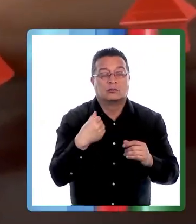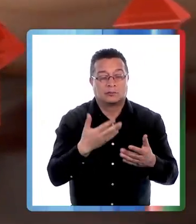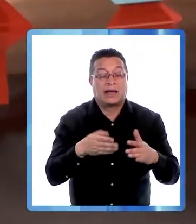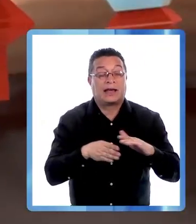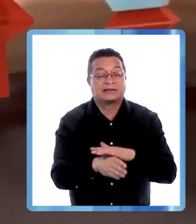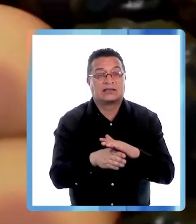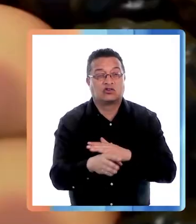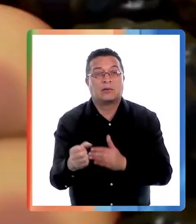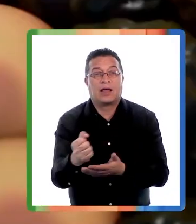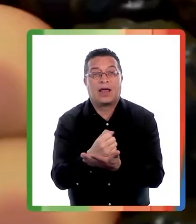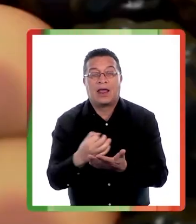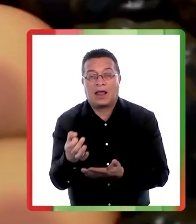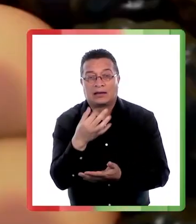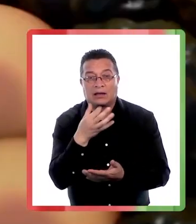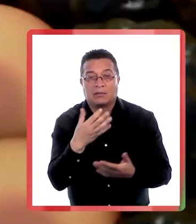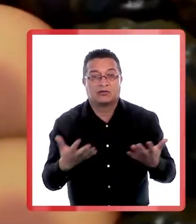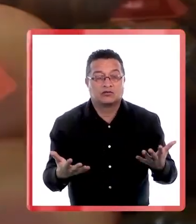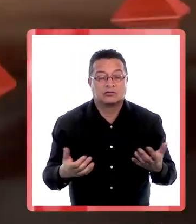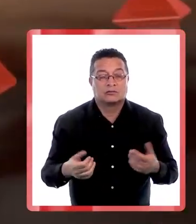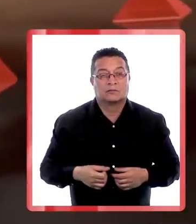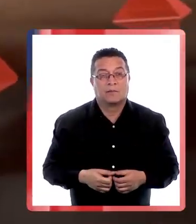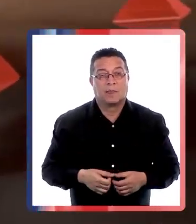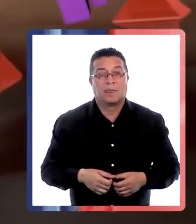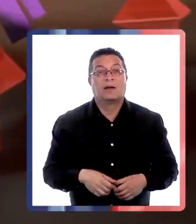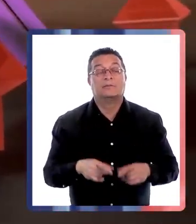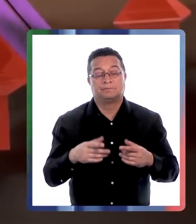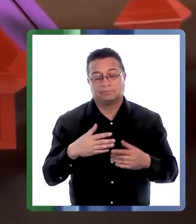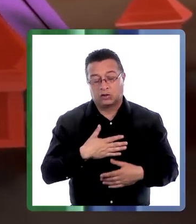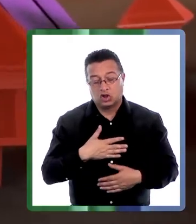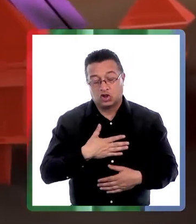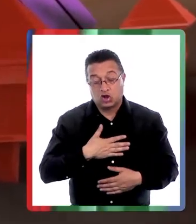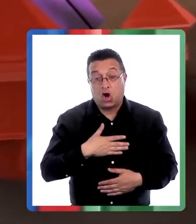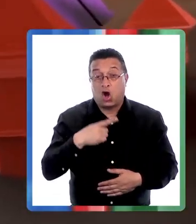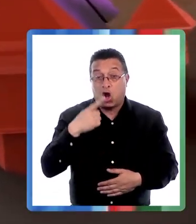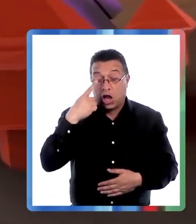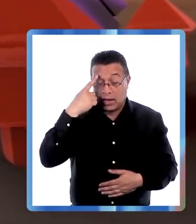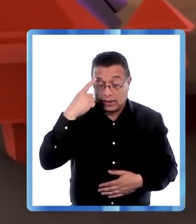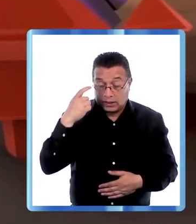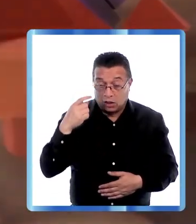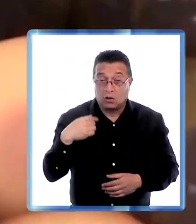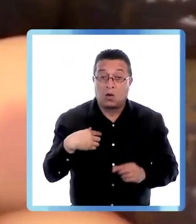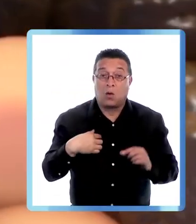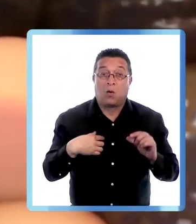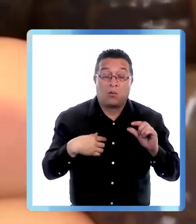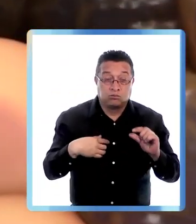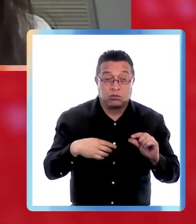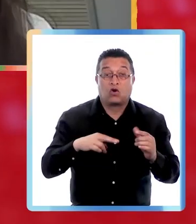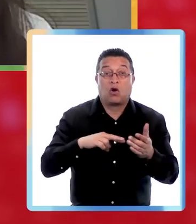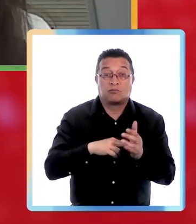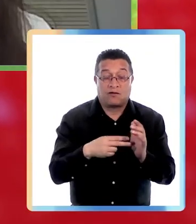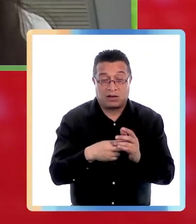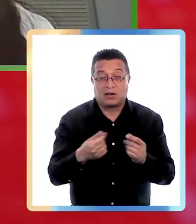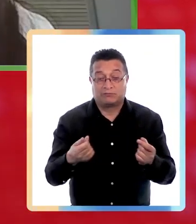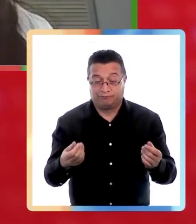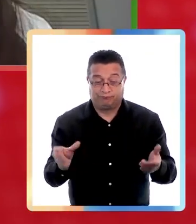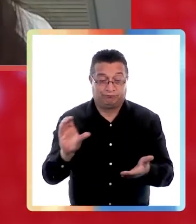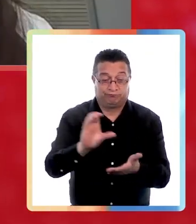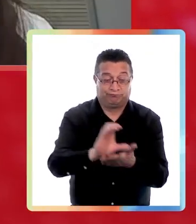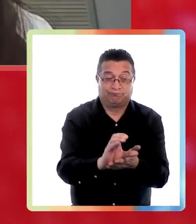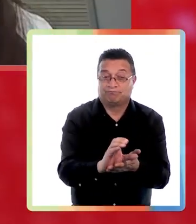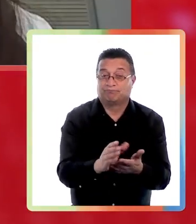a tratamiento? Yo creo que es un poco problema de recursos,